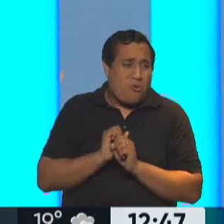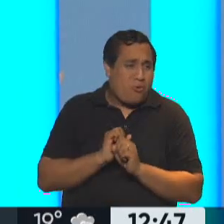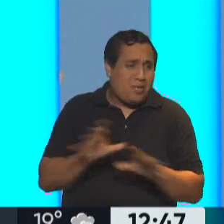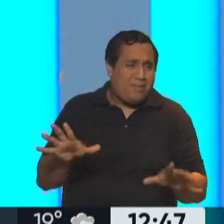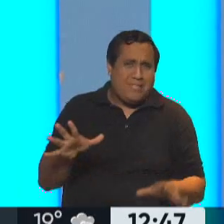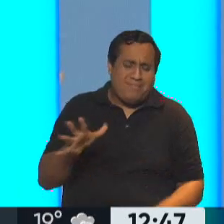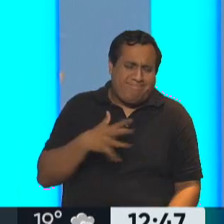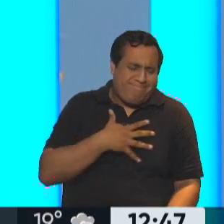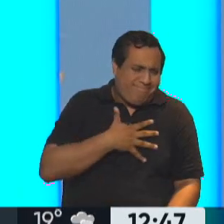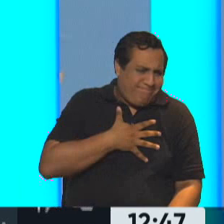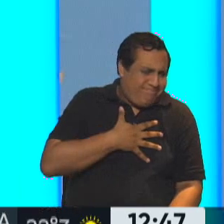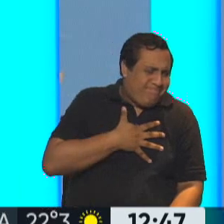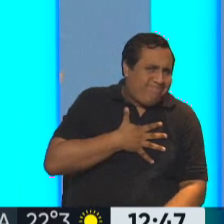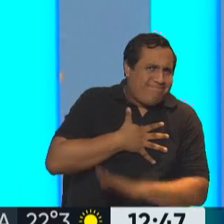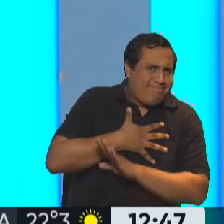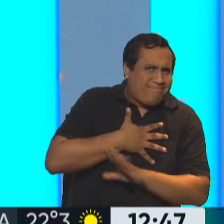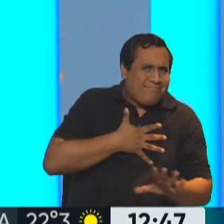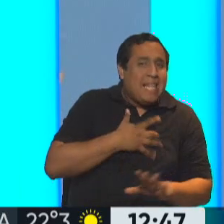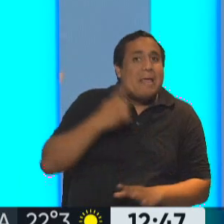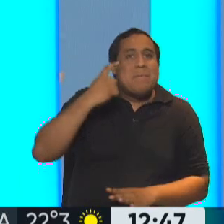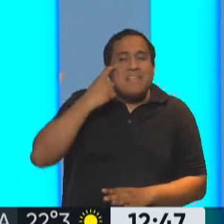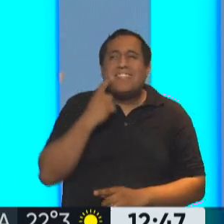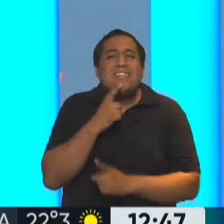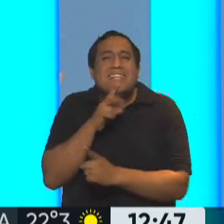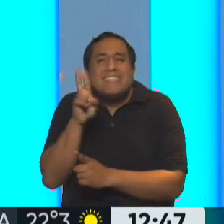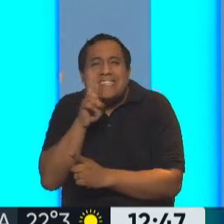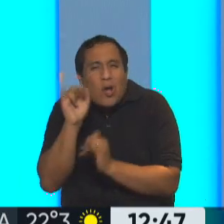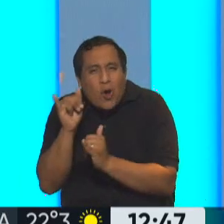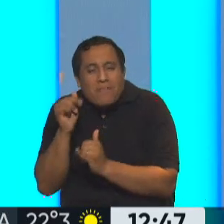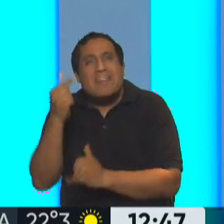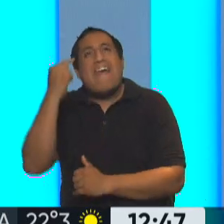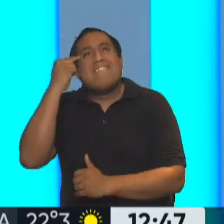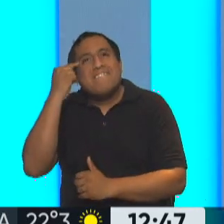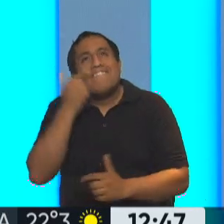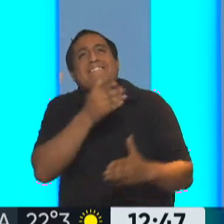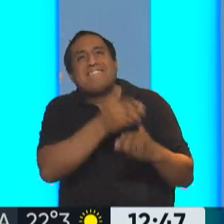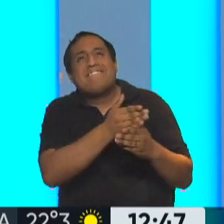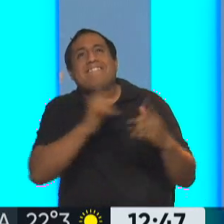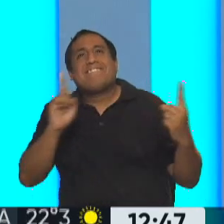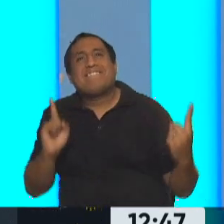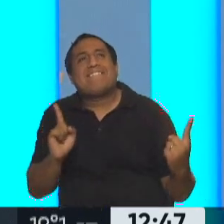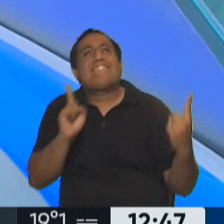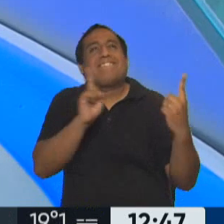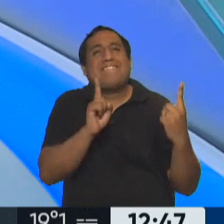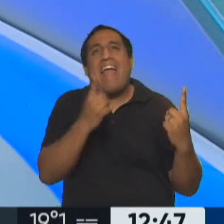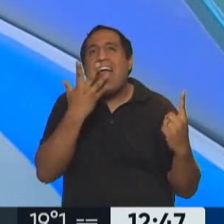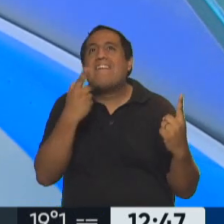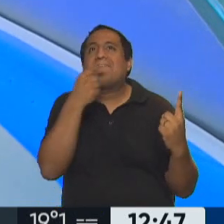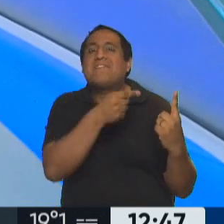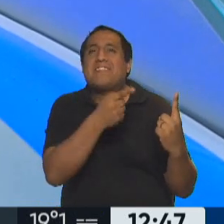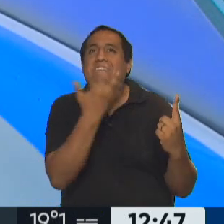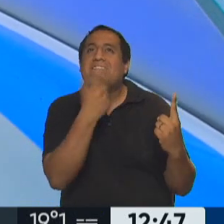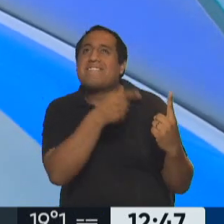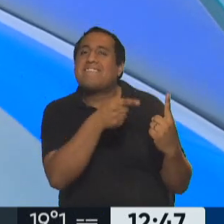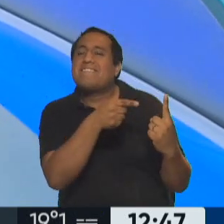pensar en una situación así pensar la ilusión de esa de esa chiquita que va a encontrarse con un chico que le gusta digo en